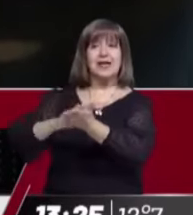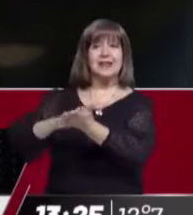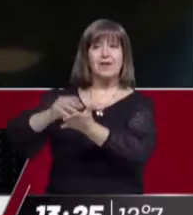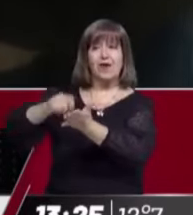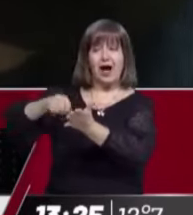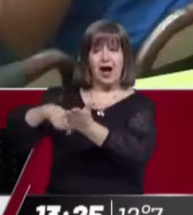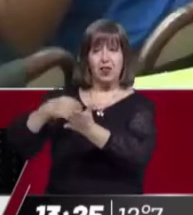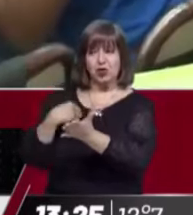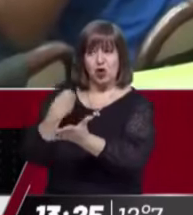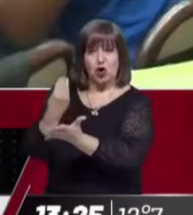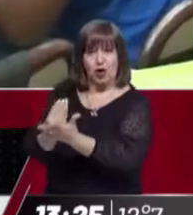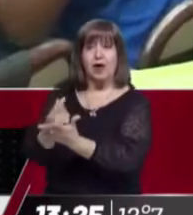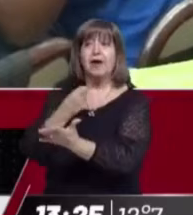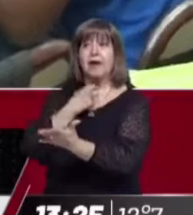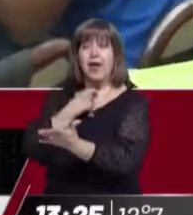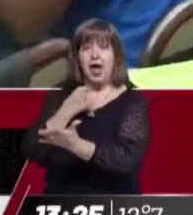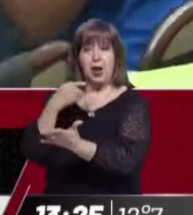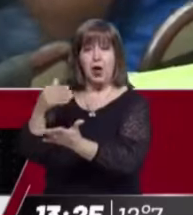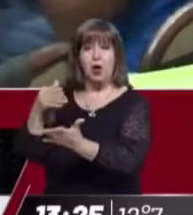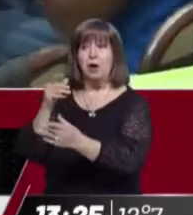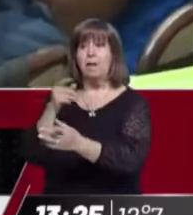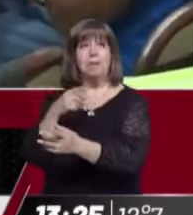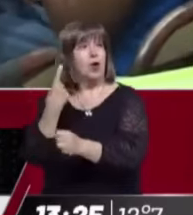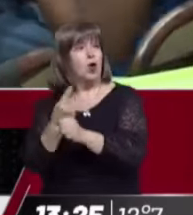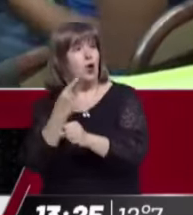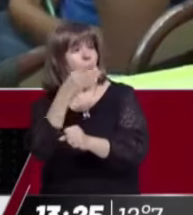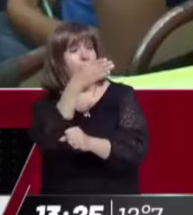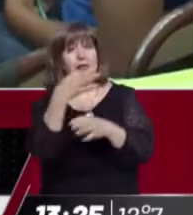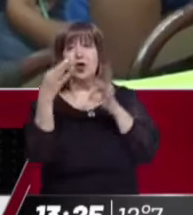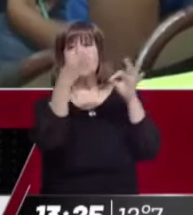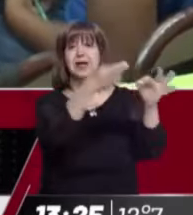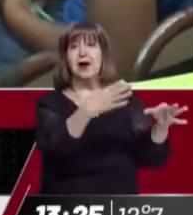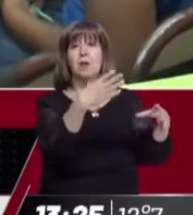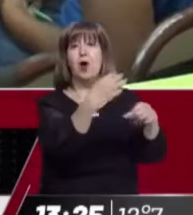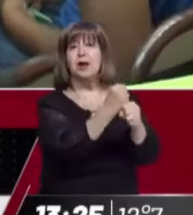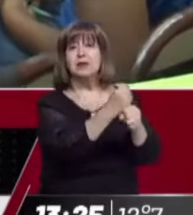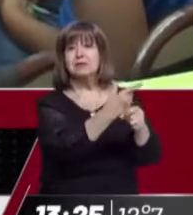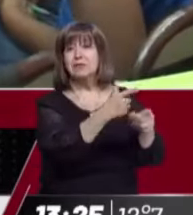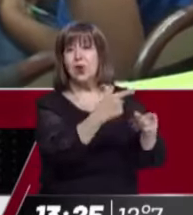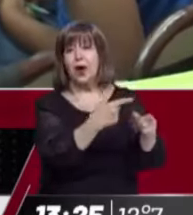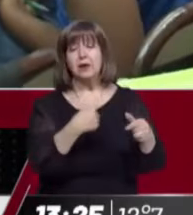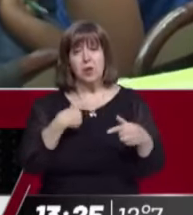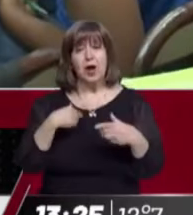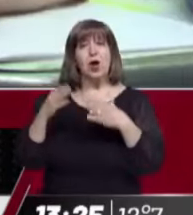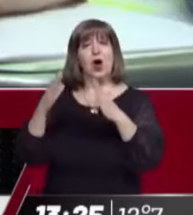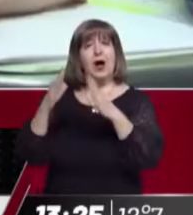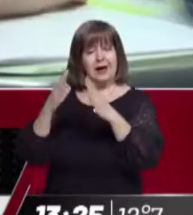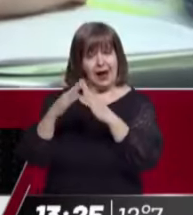general todas las escuelas van a estar abiertas. Las escuelas van a estar abiertas para las familias